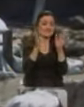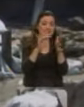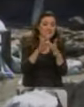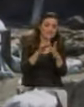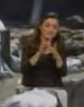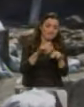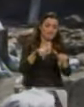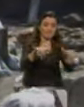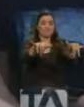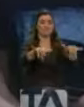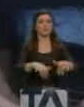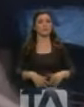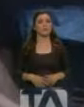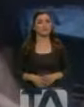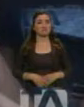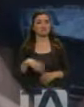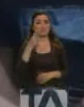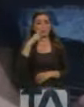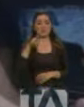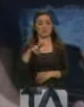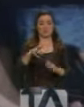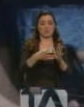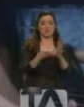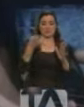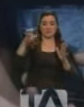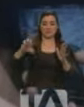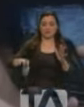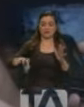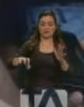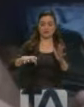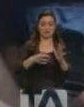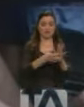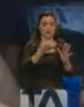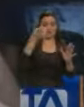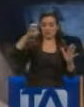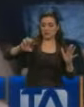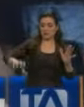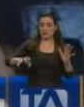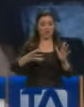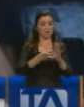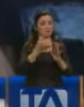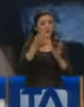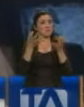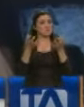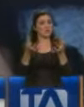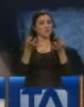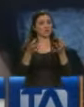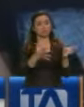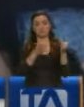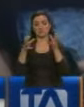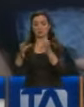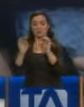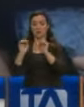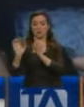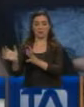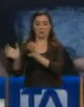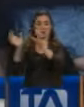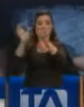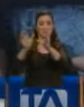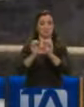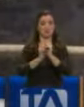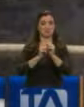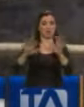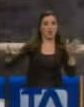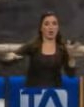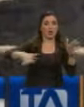continúa para los habitantes. Lo que estoy viendo es que están sacando piedra de un lado a otro lado, removiendo unas piedras, y el aguaje